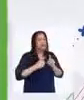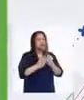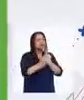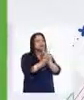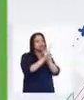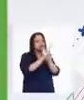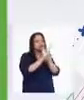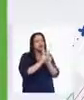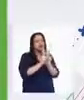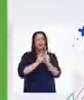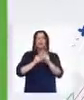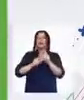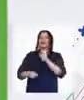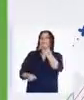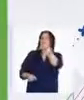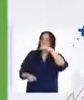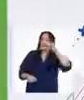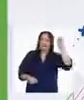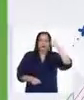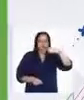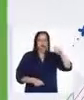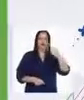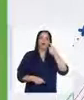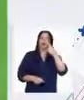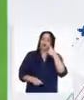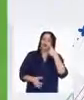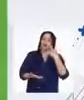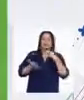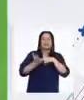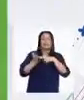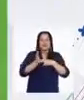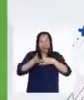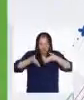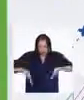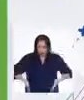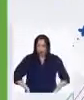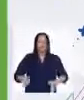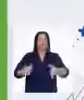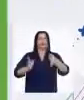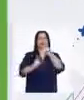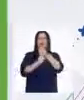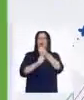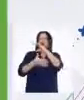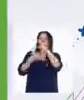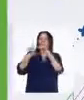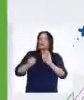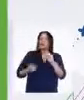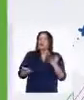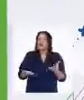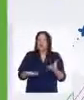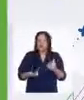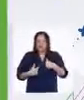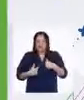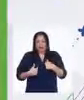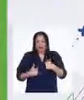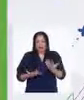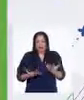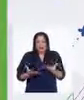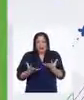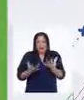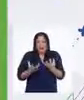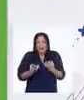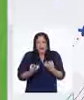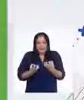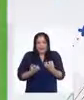preguntar a otras personas, viajar, para saber qué es lo que significaba una pollera y tuviera y la quisiera tuviera